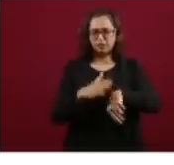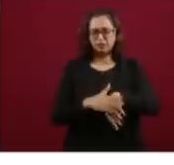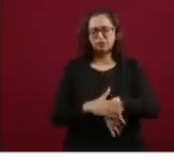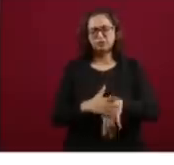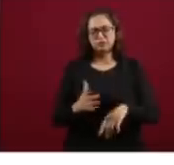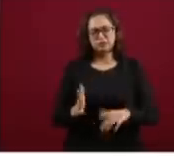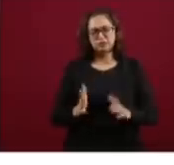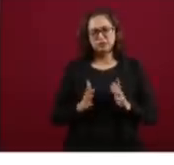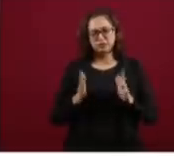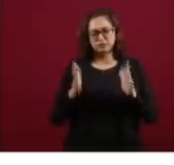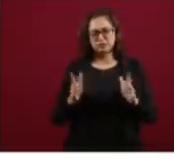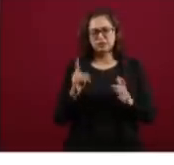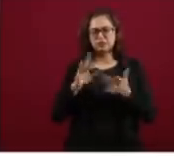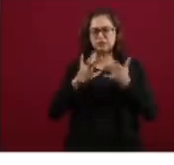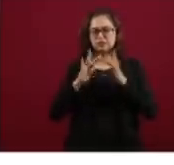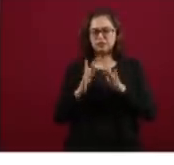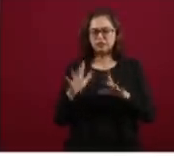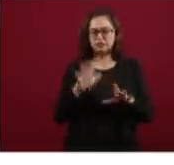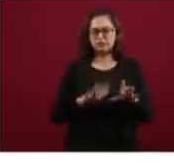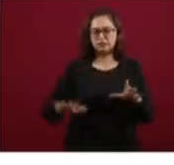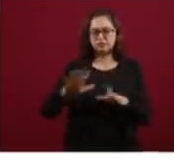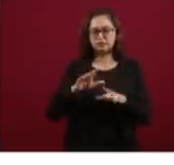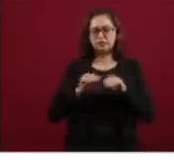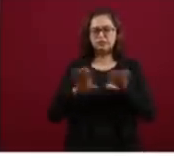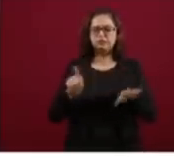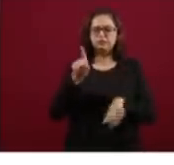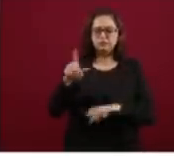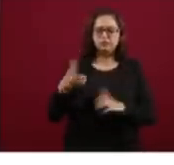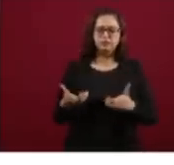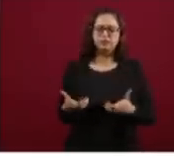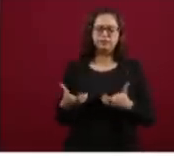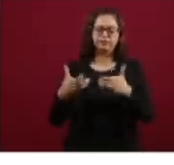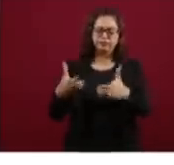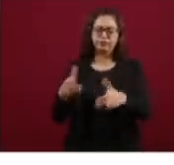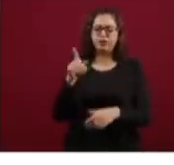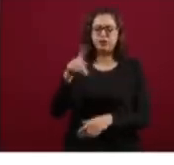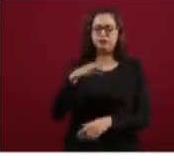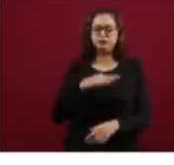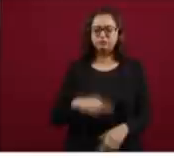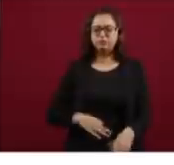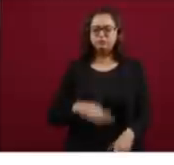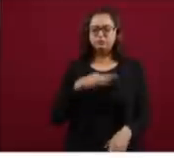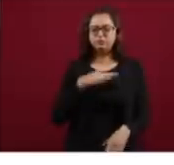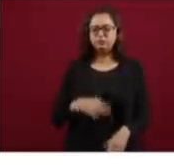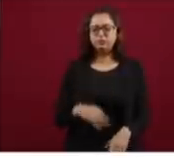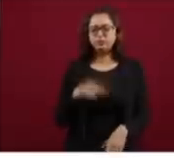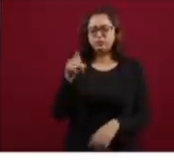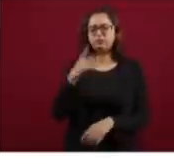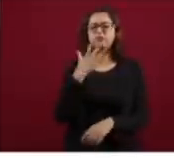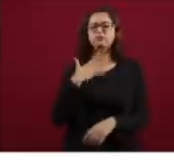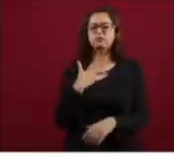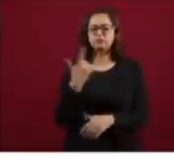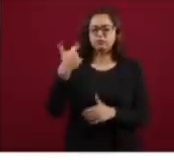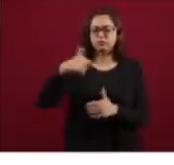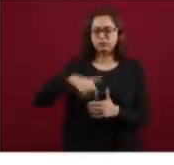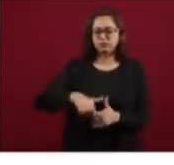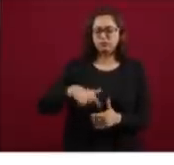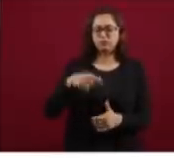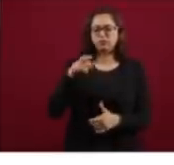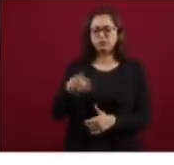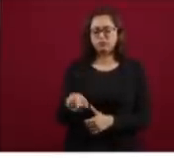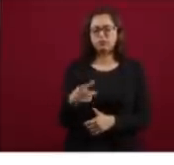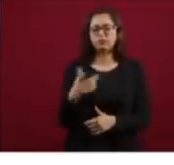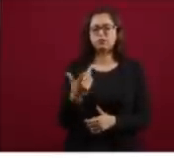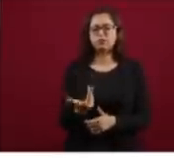hizo mucho ruido en las redes sociales en la carretera a toluca una gasolinera que estuvo